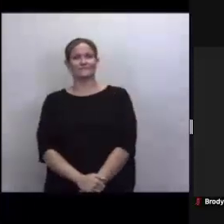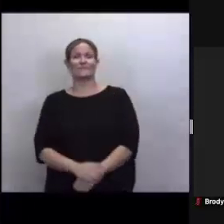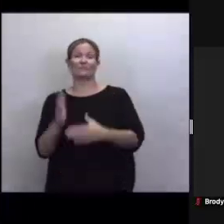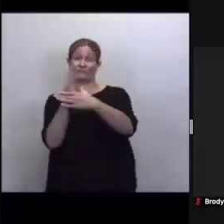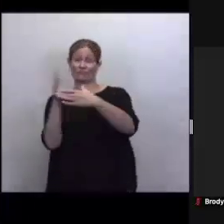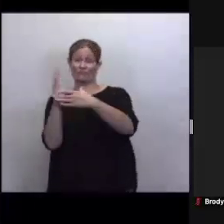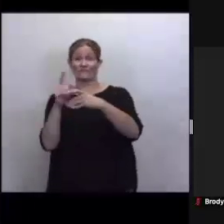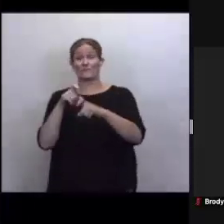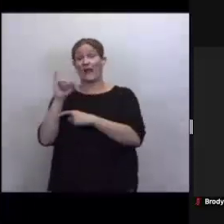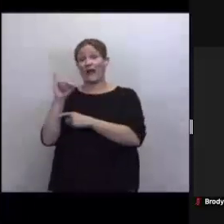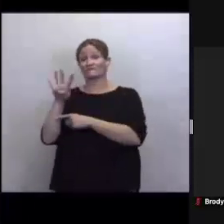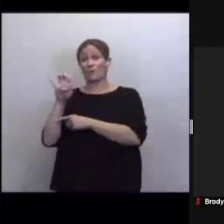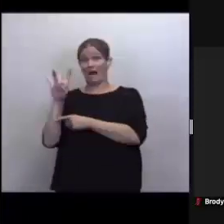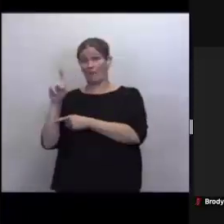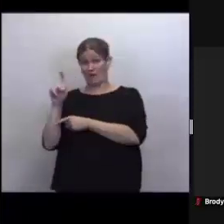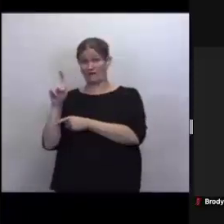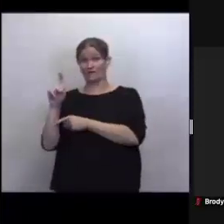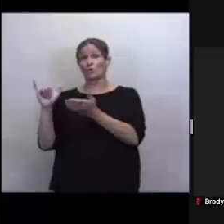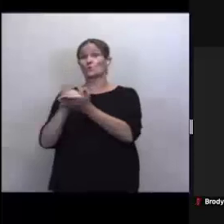El